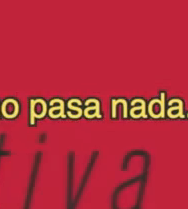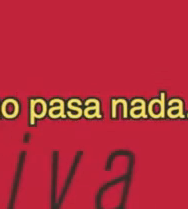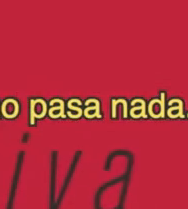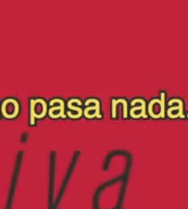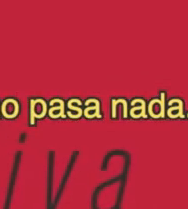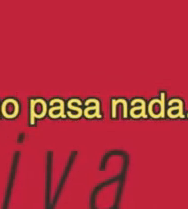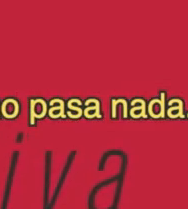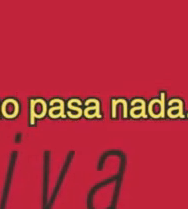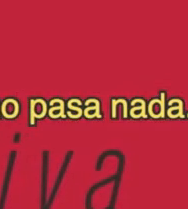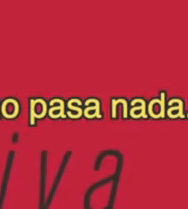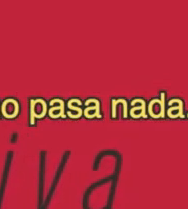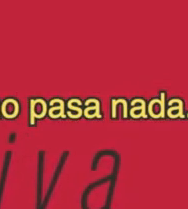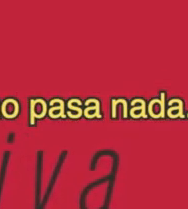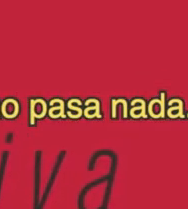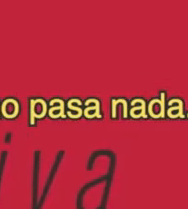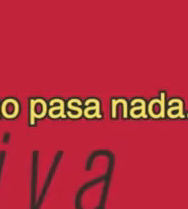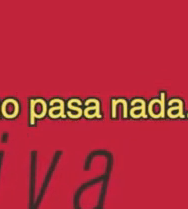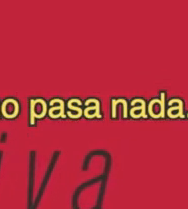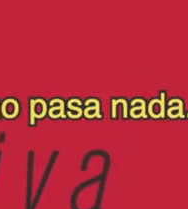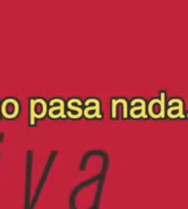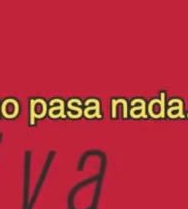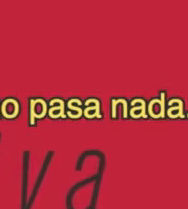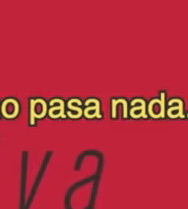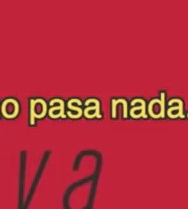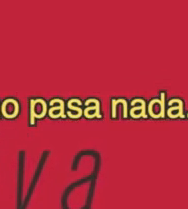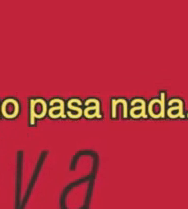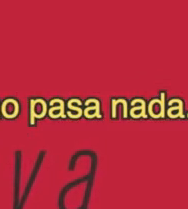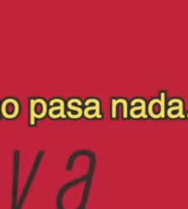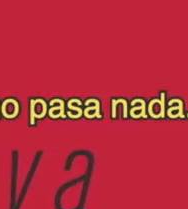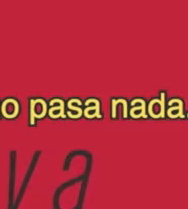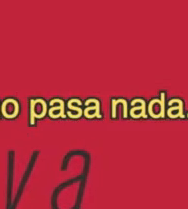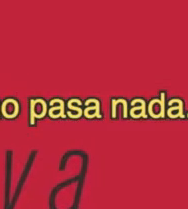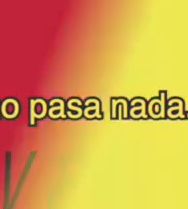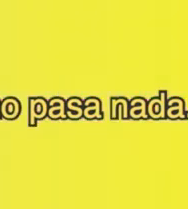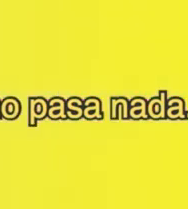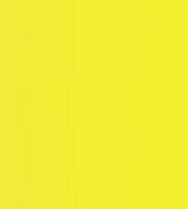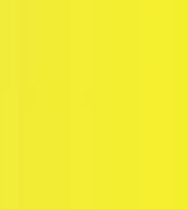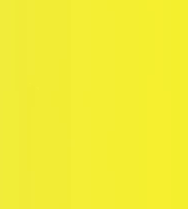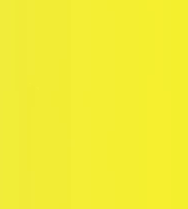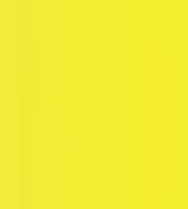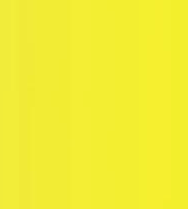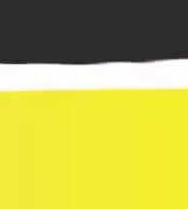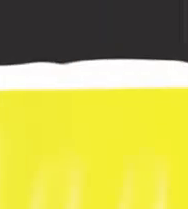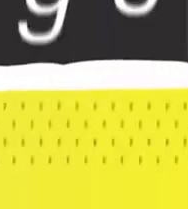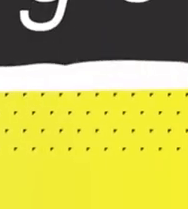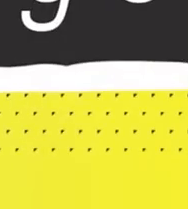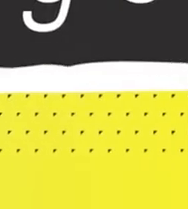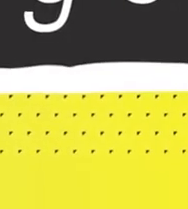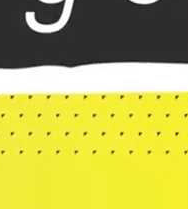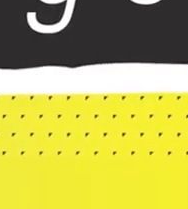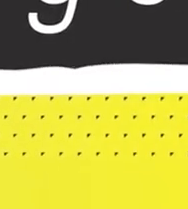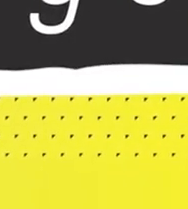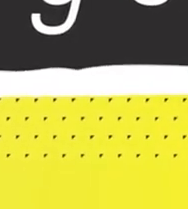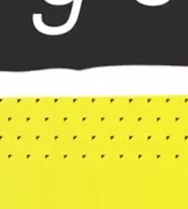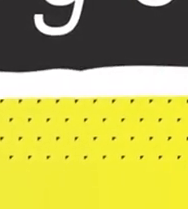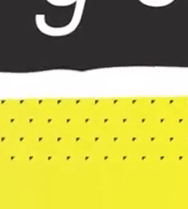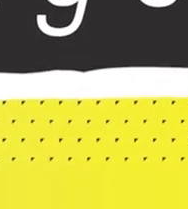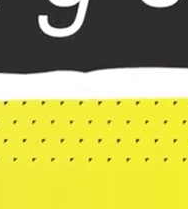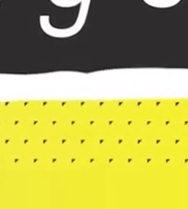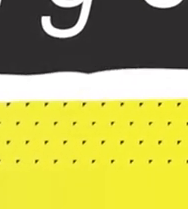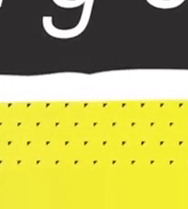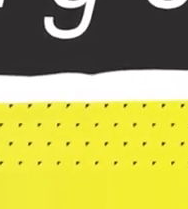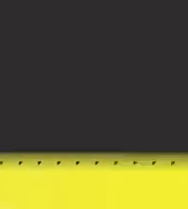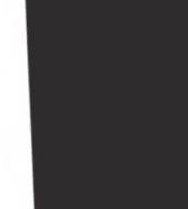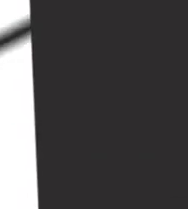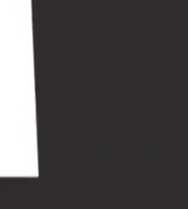un método abortivo. Si ya estás embarazada, no pasa nada. Tu embarazo continuará con normalidad. En Costa Rica está